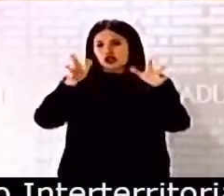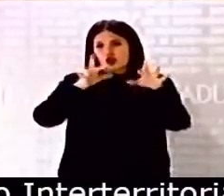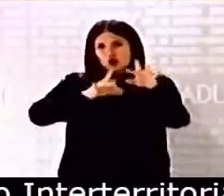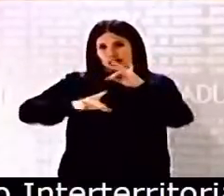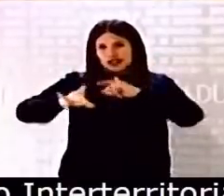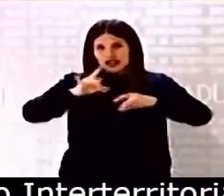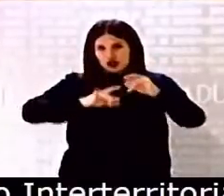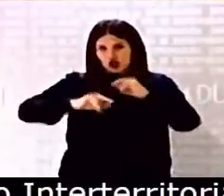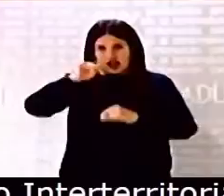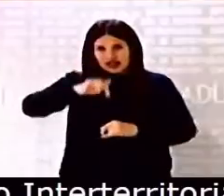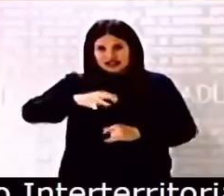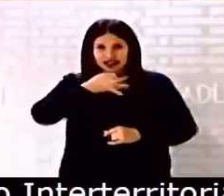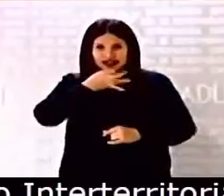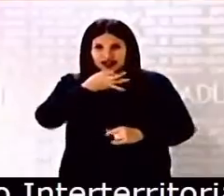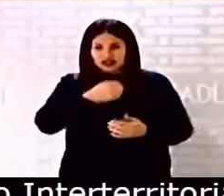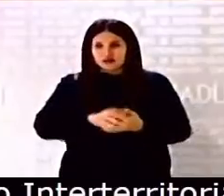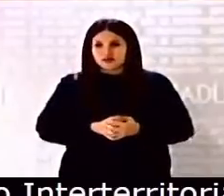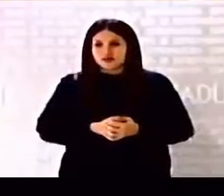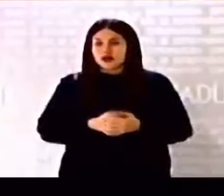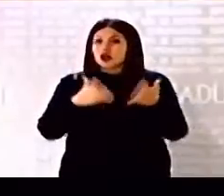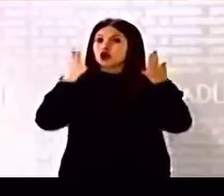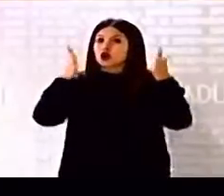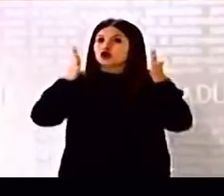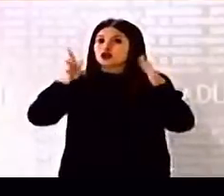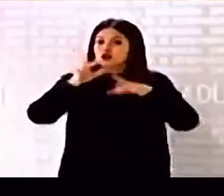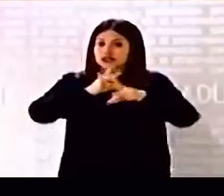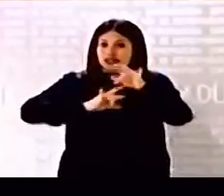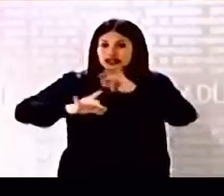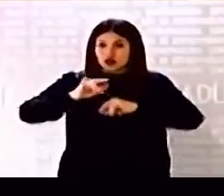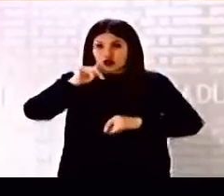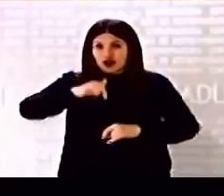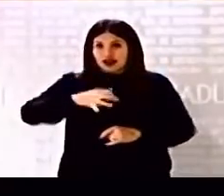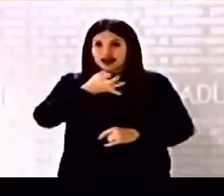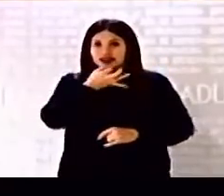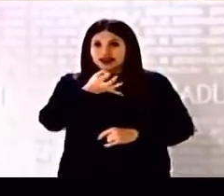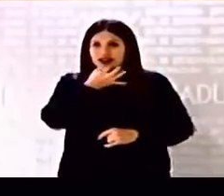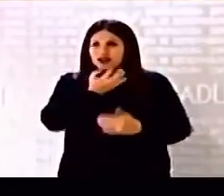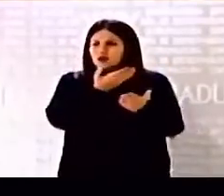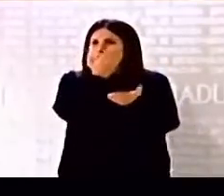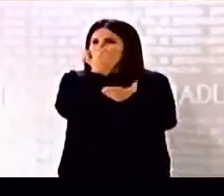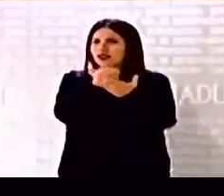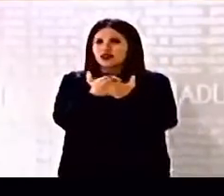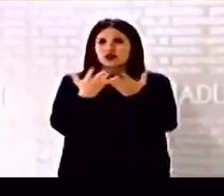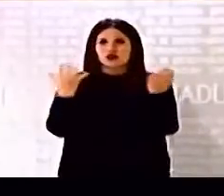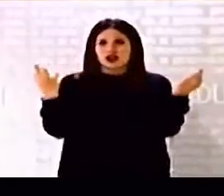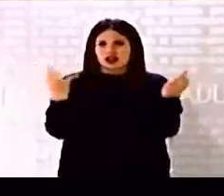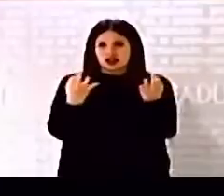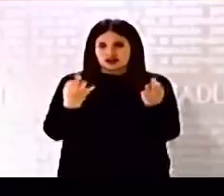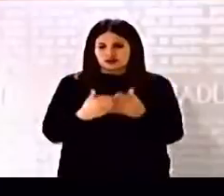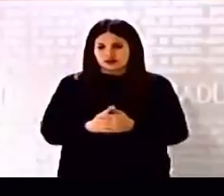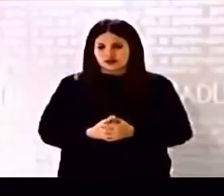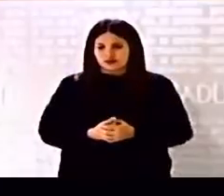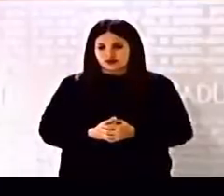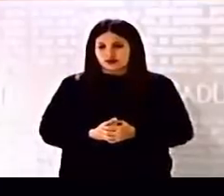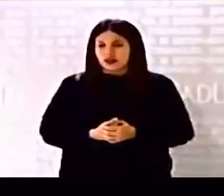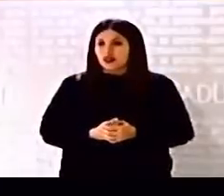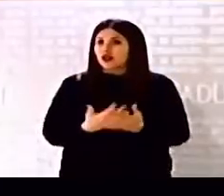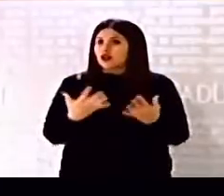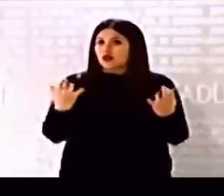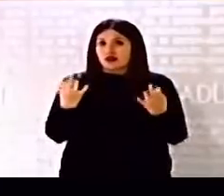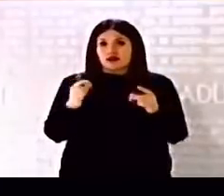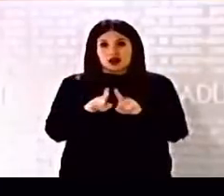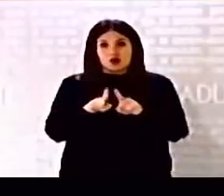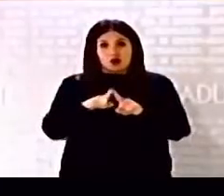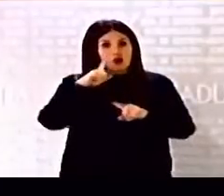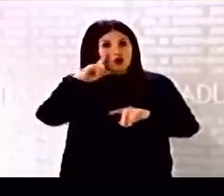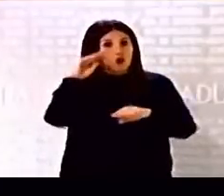hoy. El Consejo Interterritorial de la tarde de hoy lo que ha pedido es que hay que tener mucha prudencia, como viene